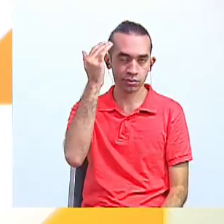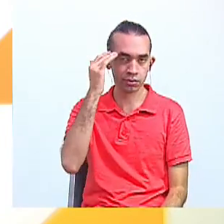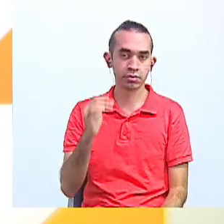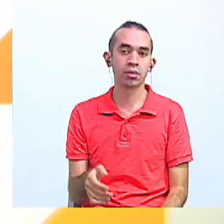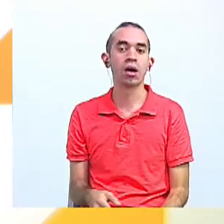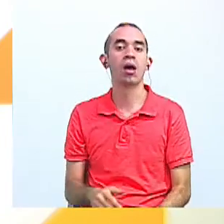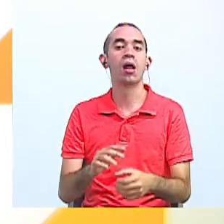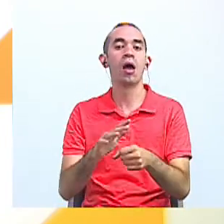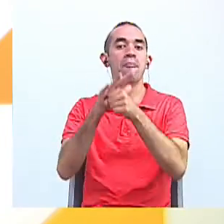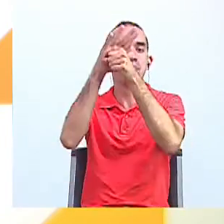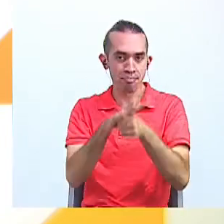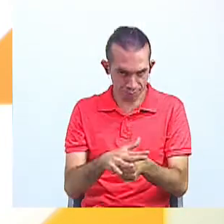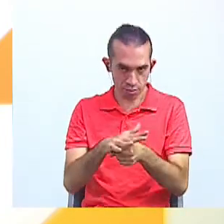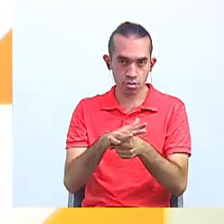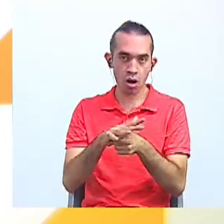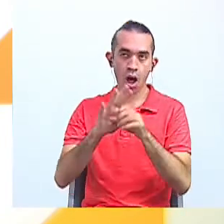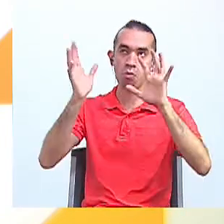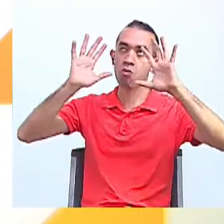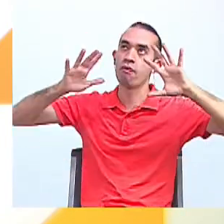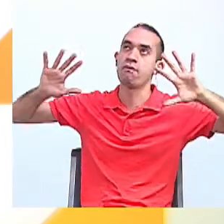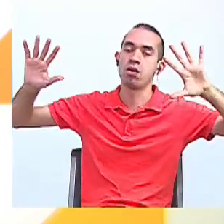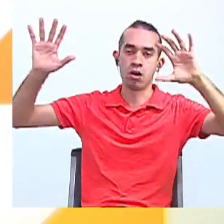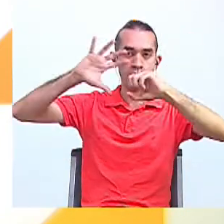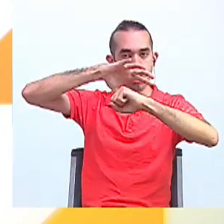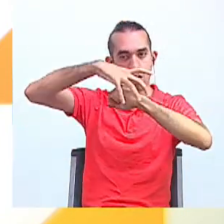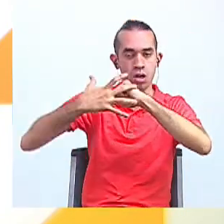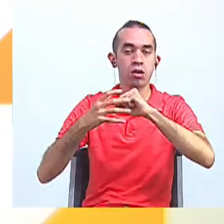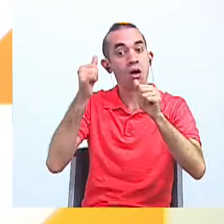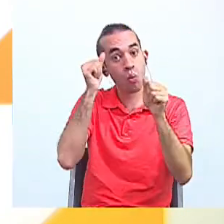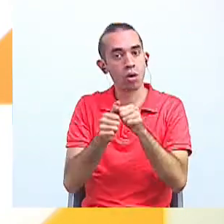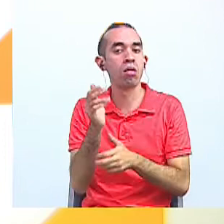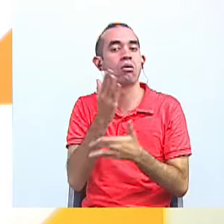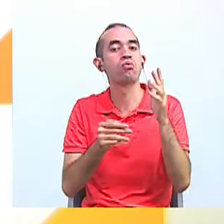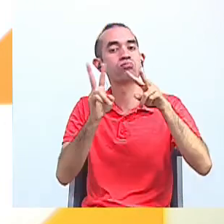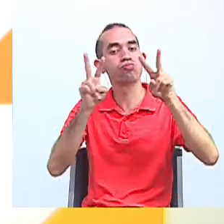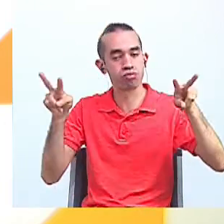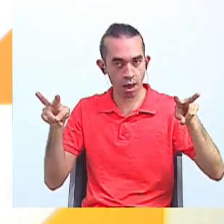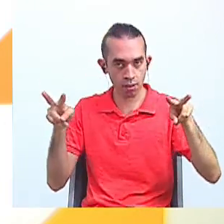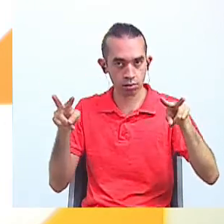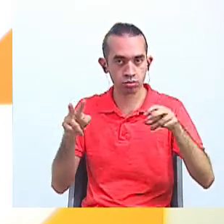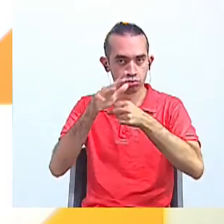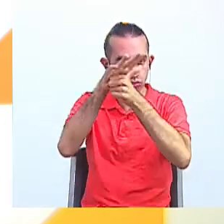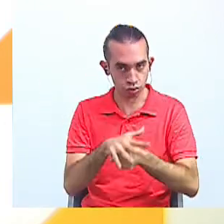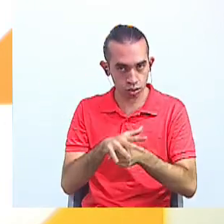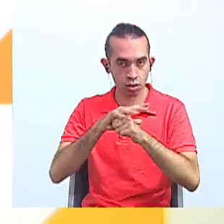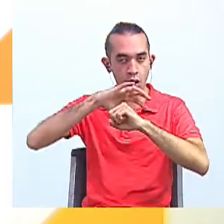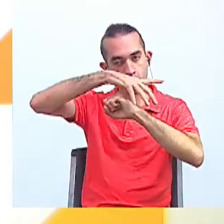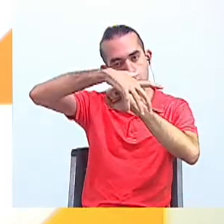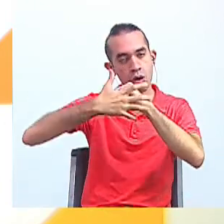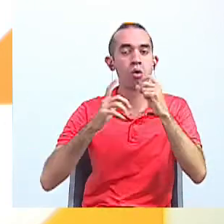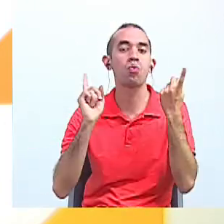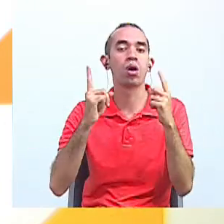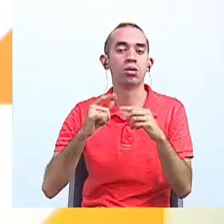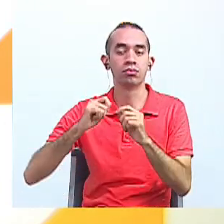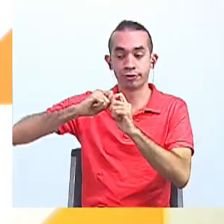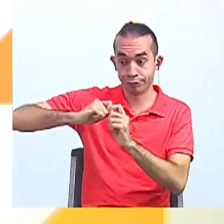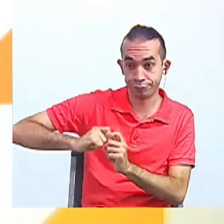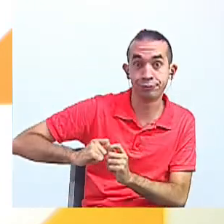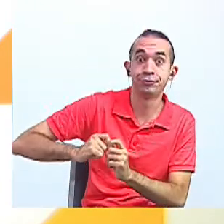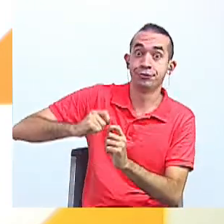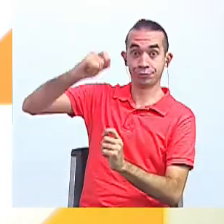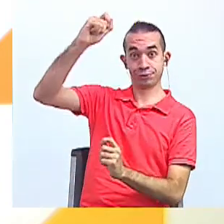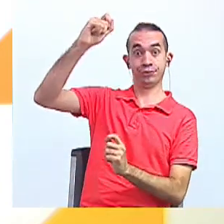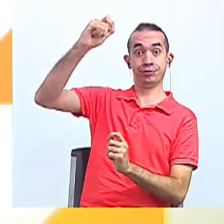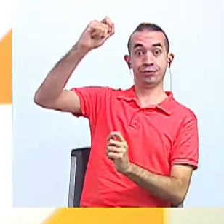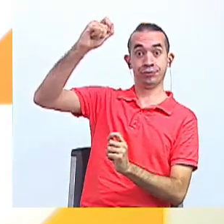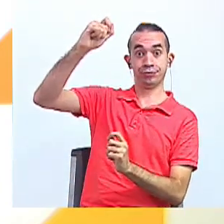presión atmosférica. Por eso recordar algunas variables de la presión atmosférica, como la altitud. ¿Qué me